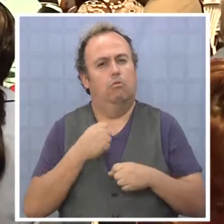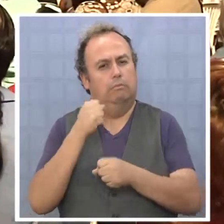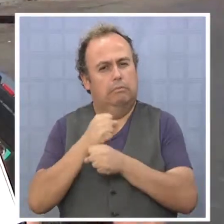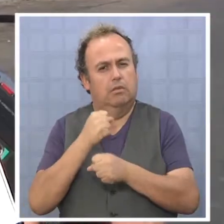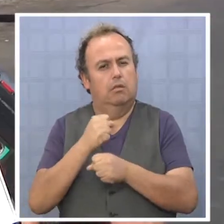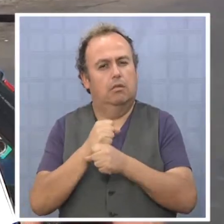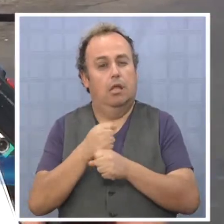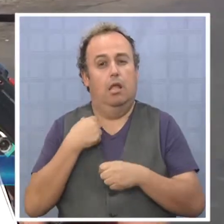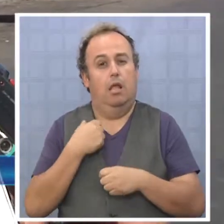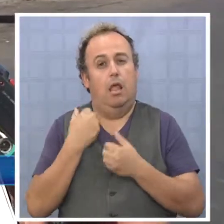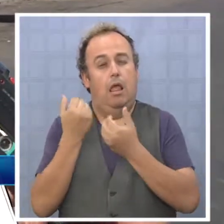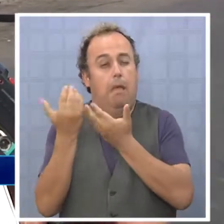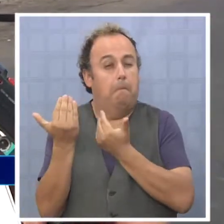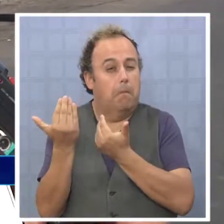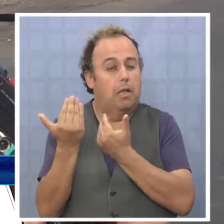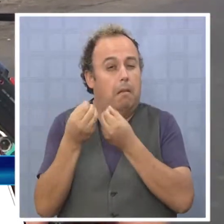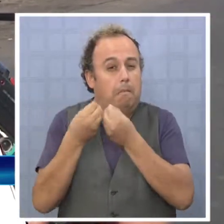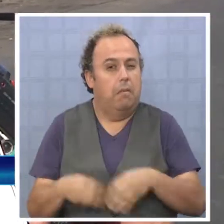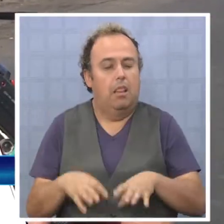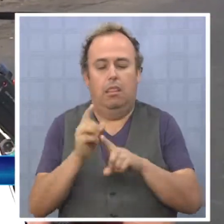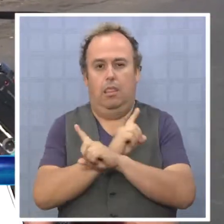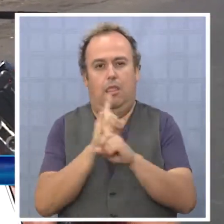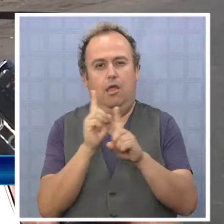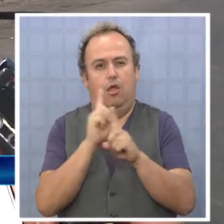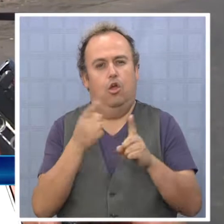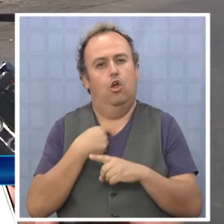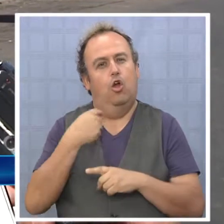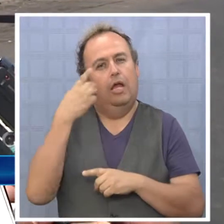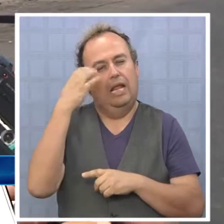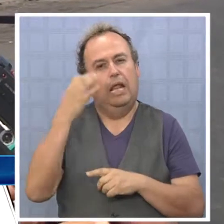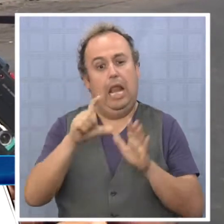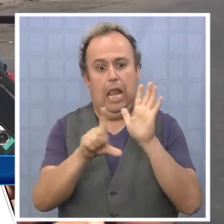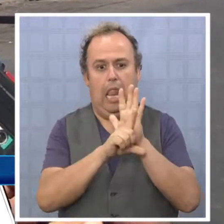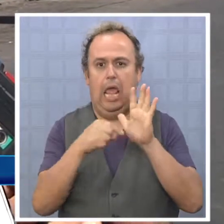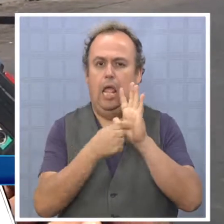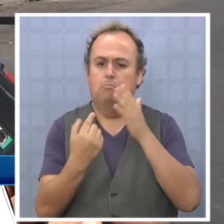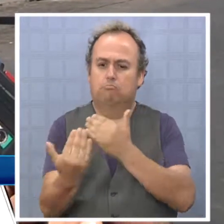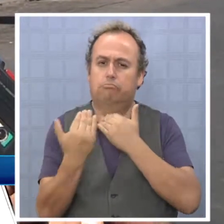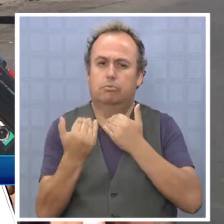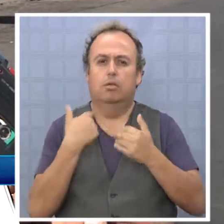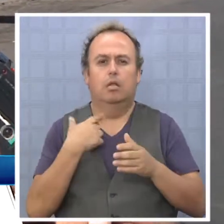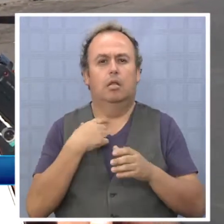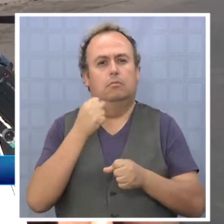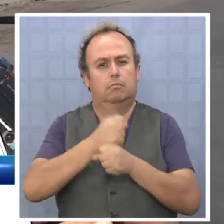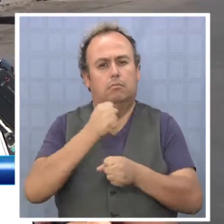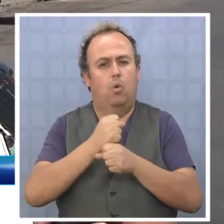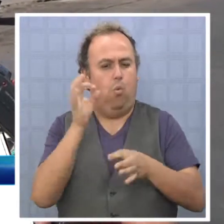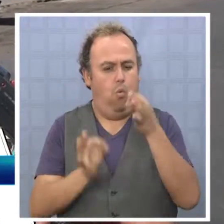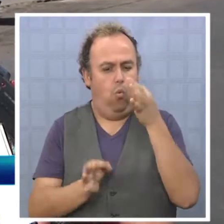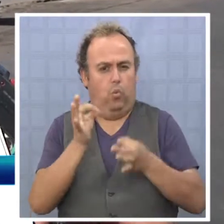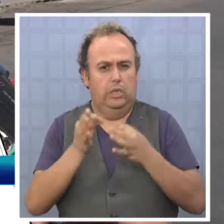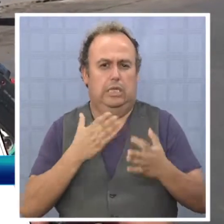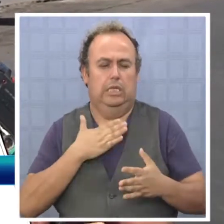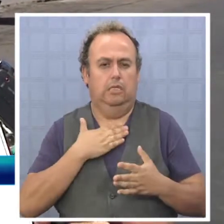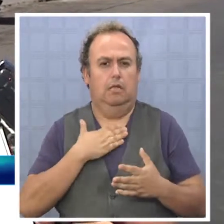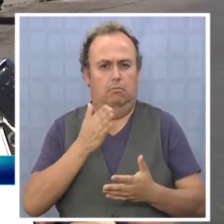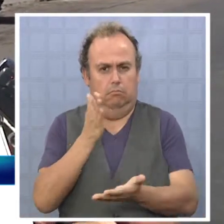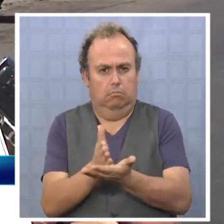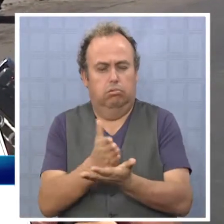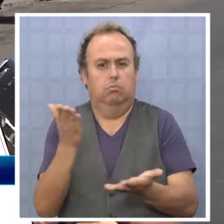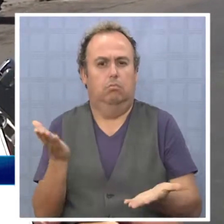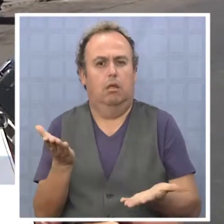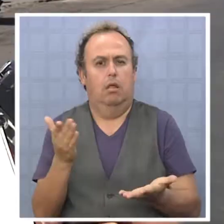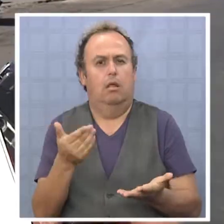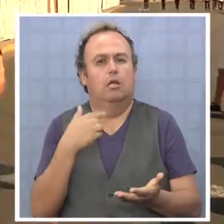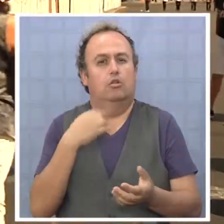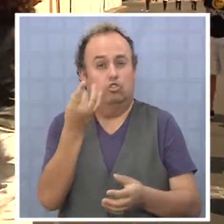de que algún día podamos avanzar con leyes laborales dignas y que nos permitan realmente alcanzar la justicia social, que no es solamente para los